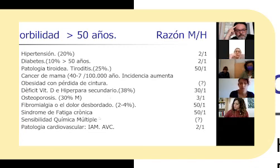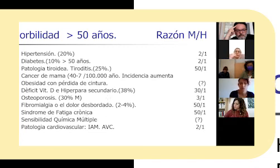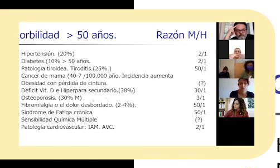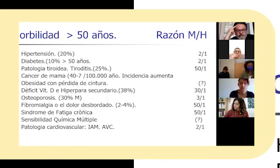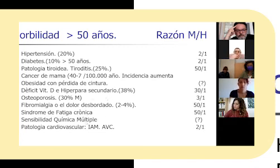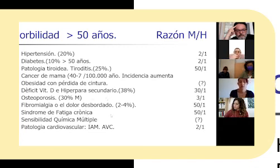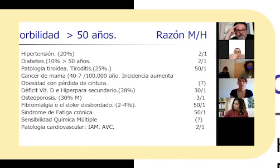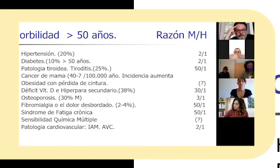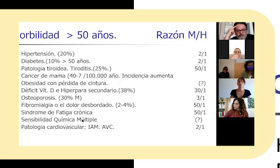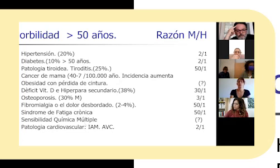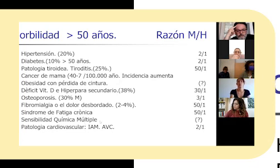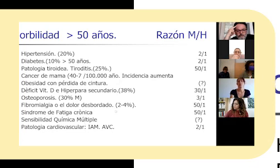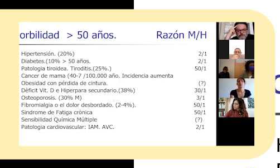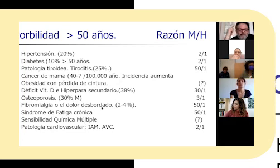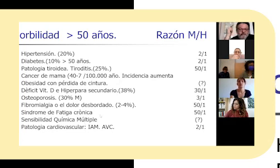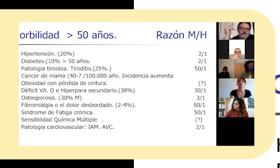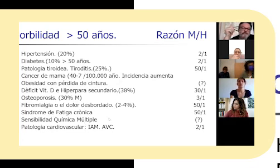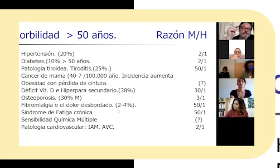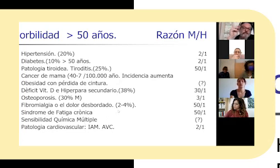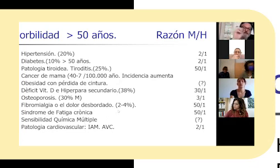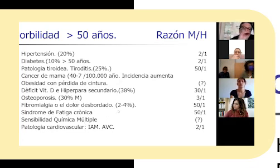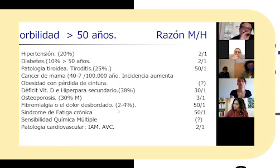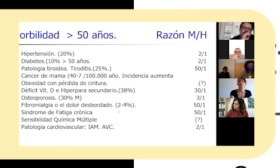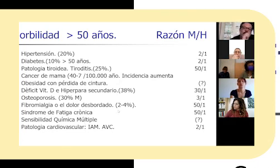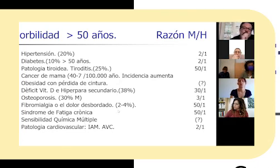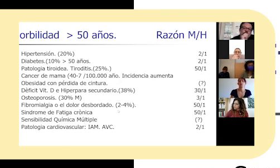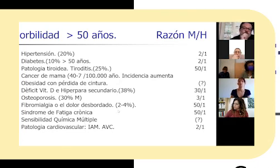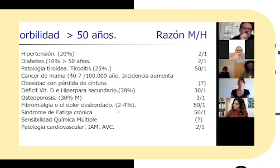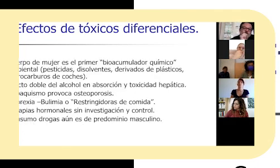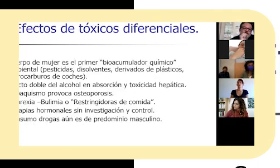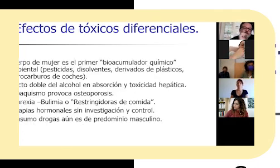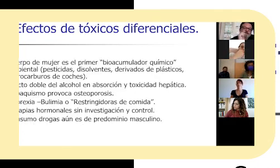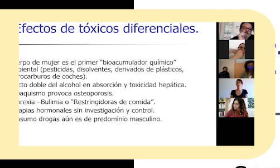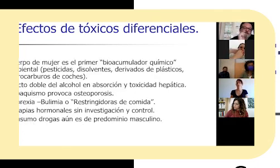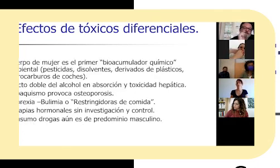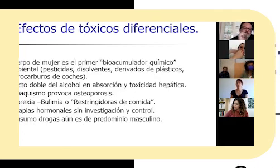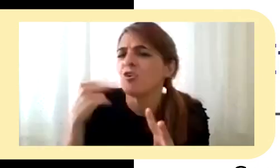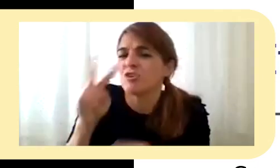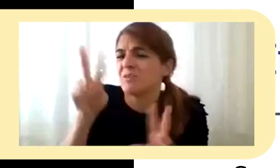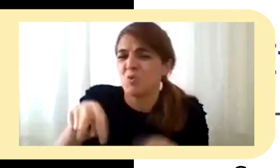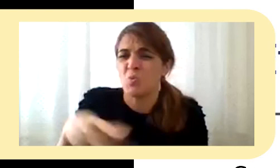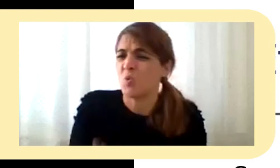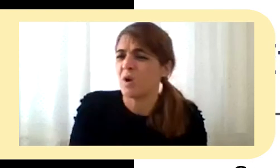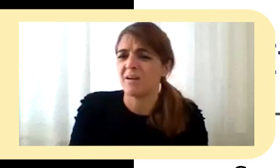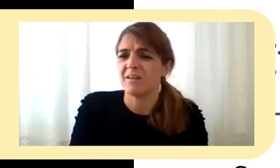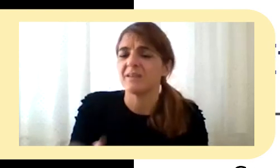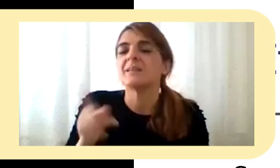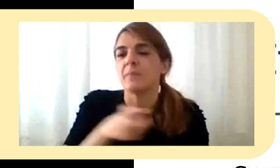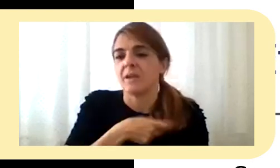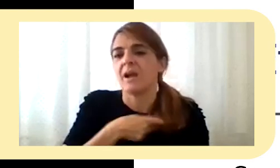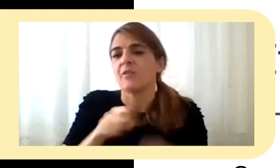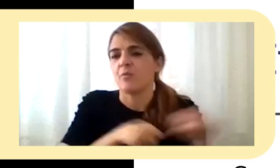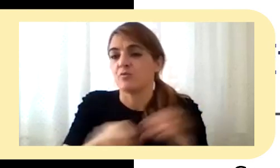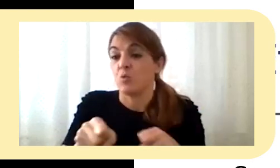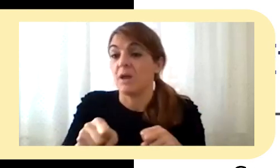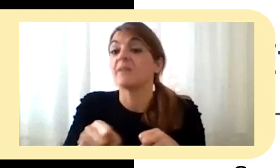también se tienen que visibilizar porque han sido las grandes invisibles, y la patología cardiovascular. Y otro gran